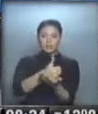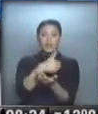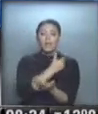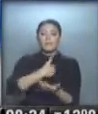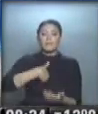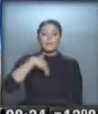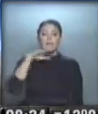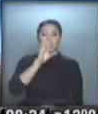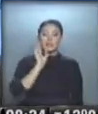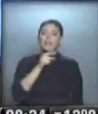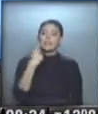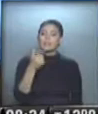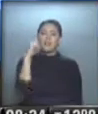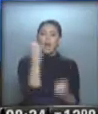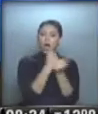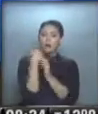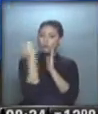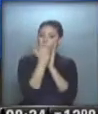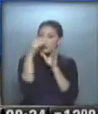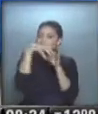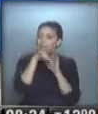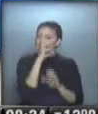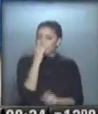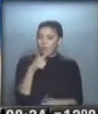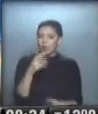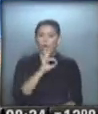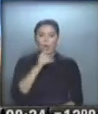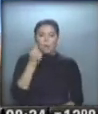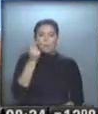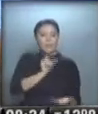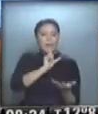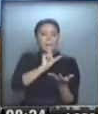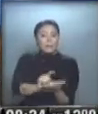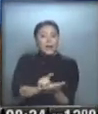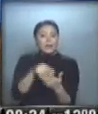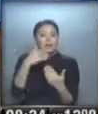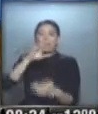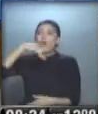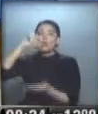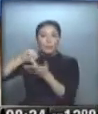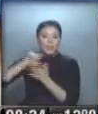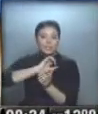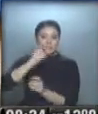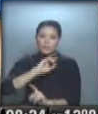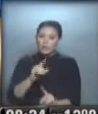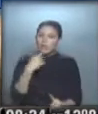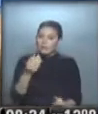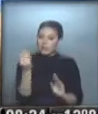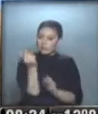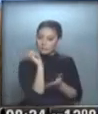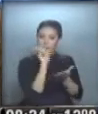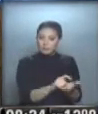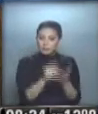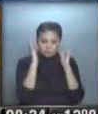desmintió que el acuerdo contenga cláusulas secretas o dinero depositado para el resarcimiento en el exterior señaló que la inversión